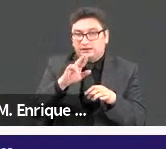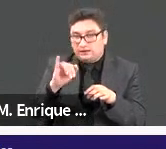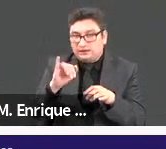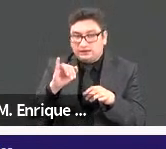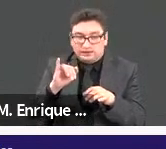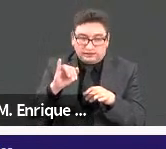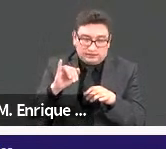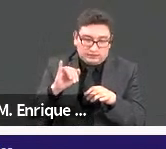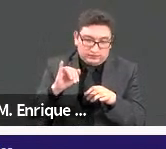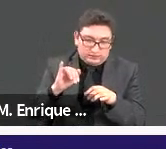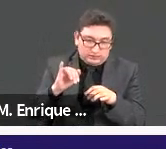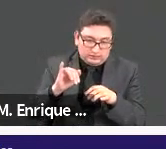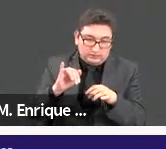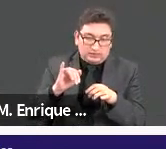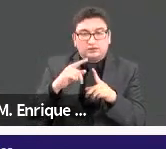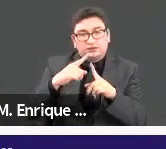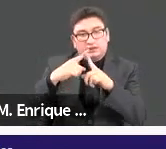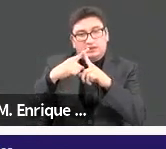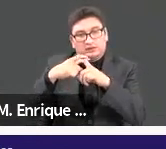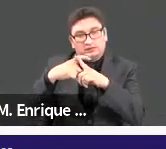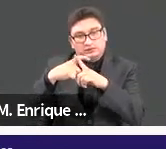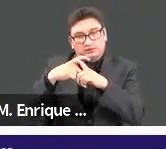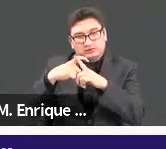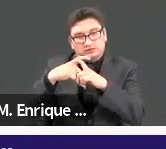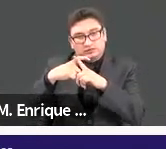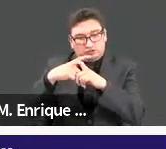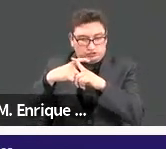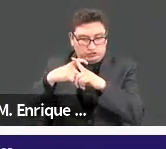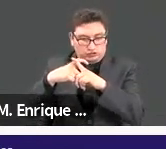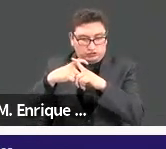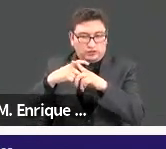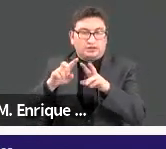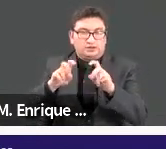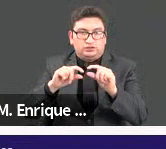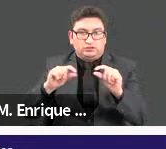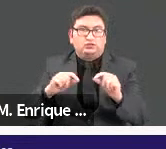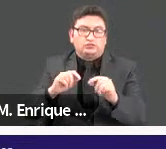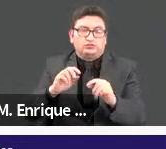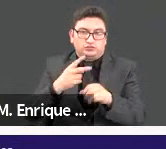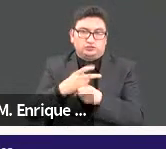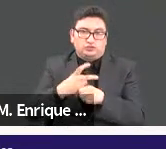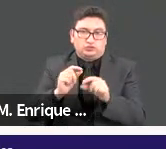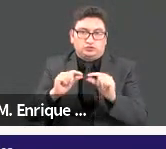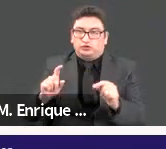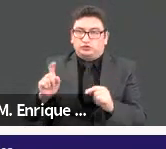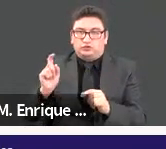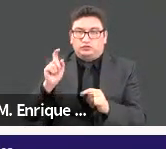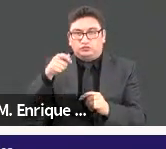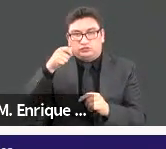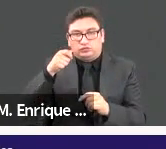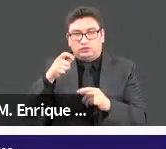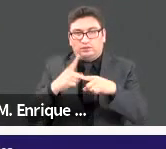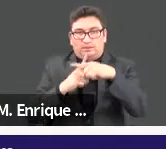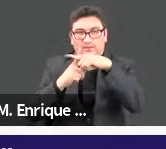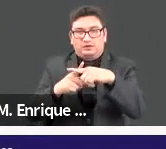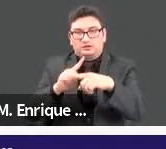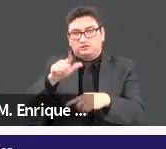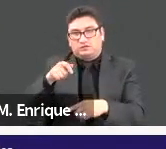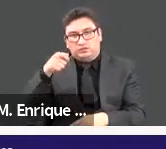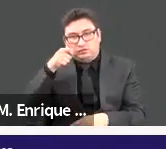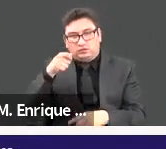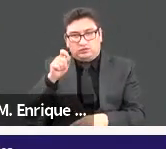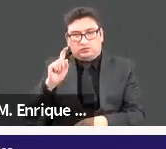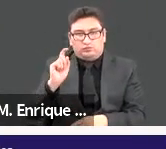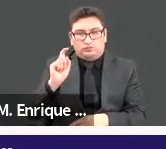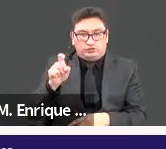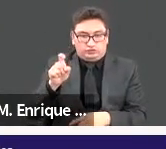el comodín asterisco. Lo dejamos en título y subtítulo y damos un clic en el signo más y